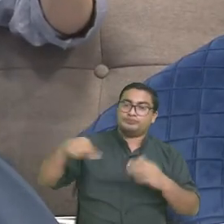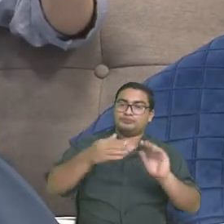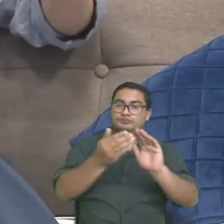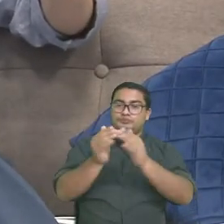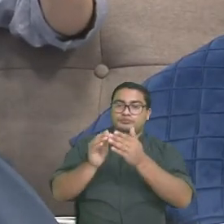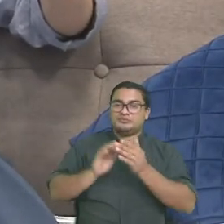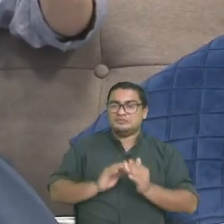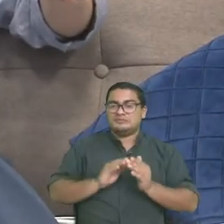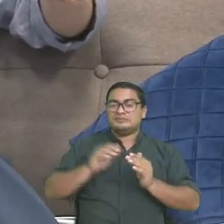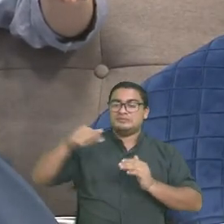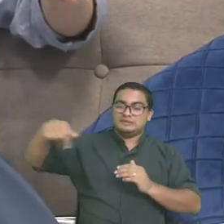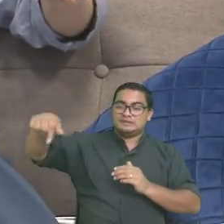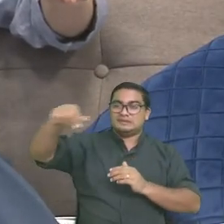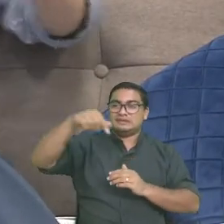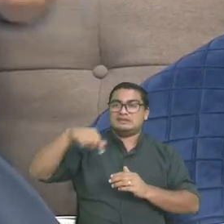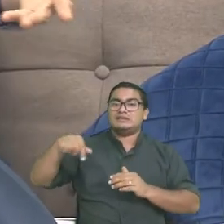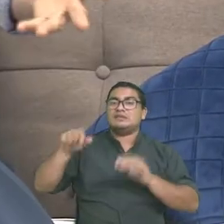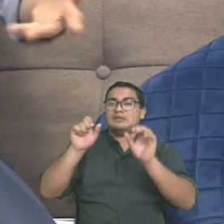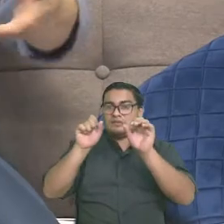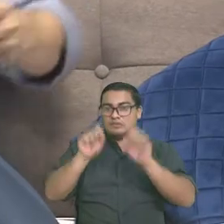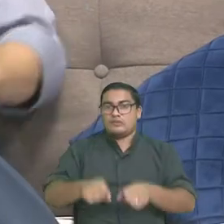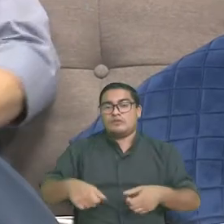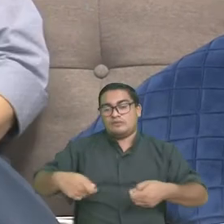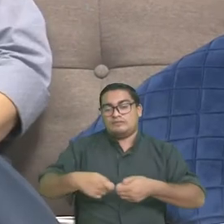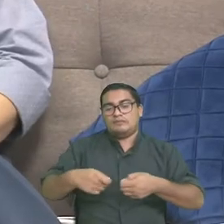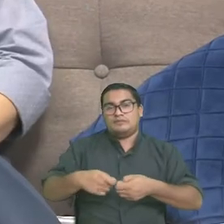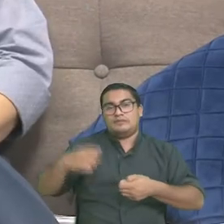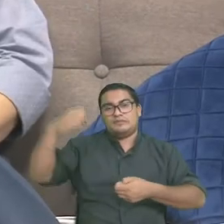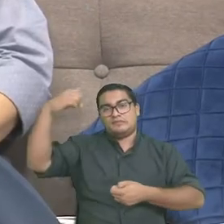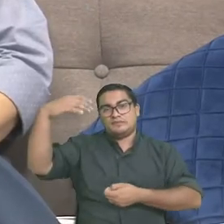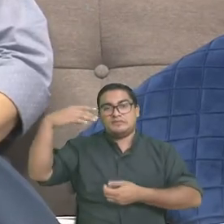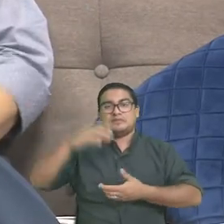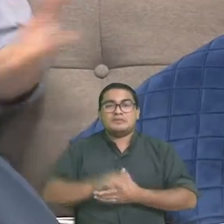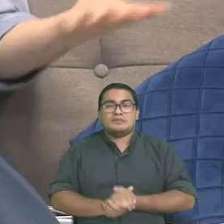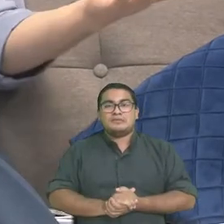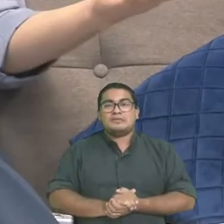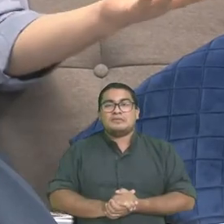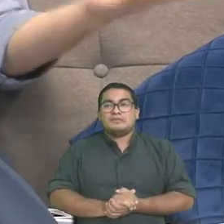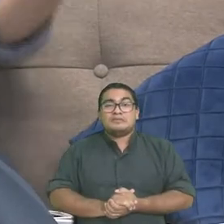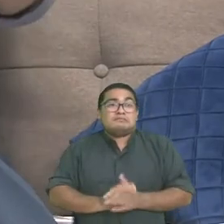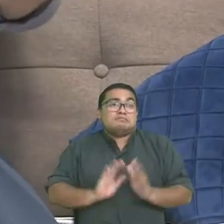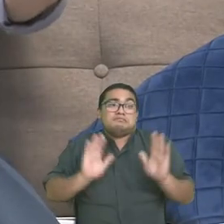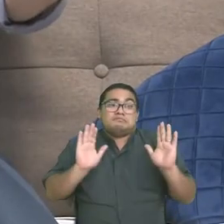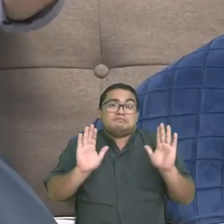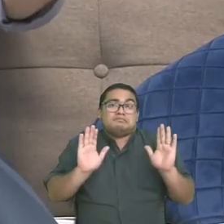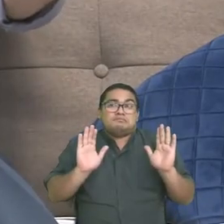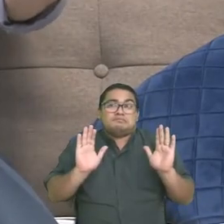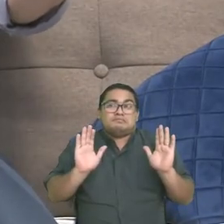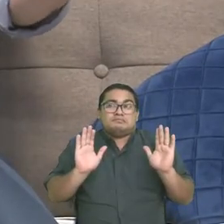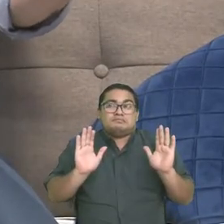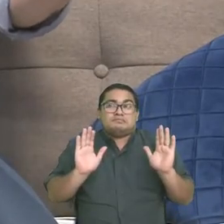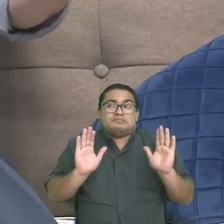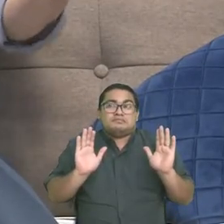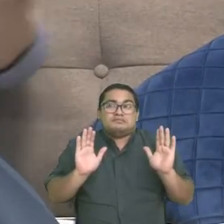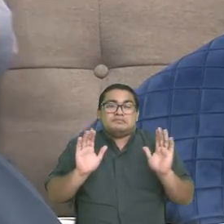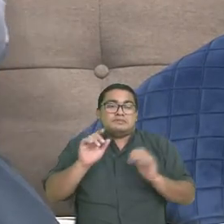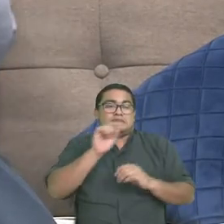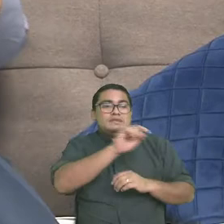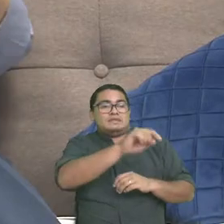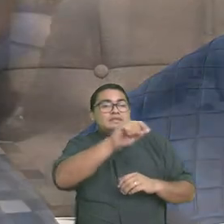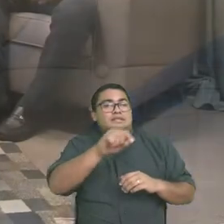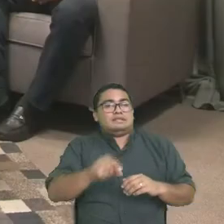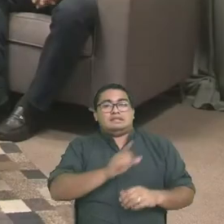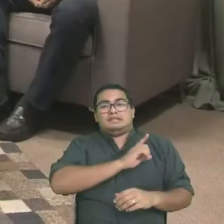comunidades alrededor del Tortuguero tengan energía eléctrica. Sin embargo, nos enfrentamos a ese muro de mezquindad.